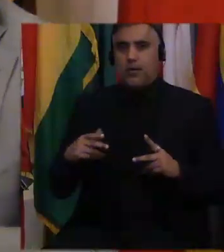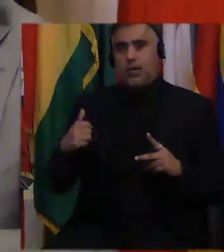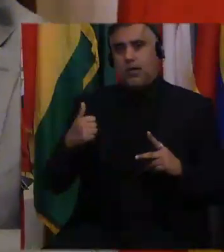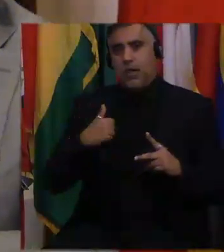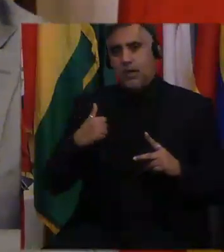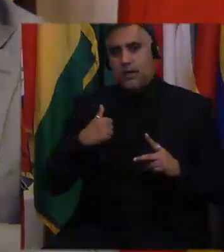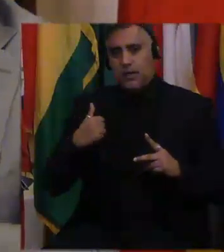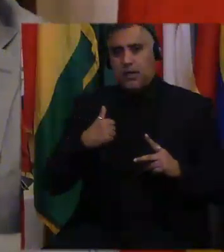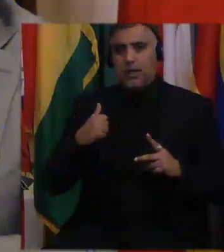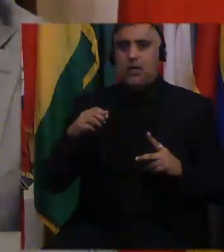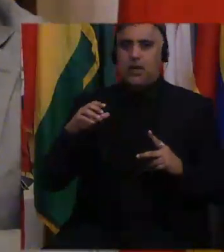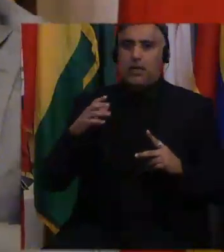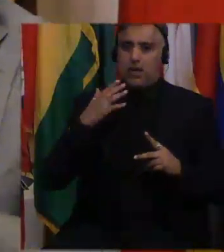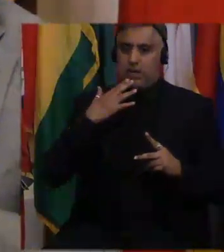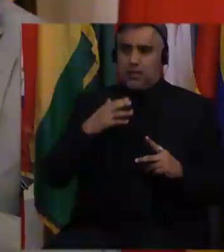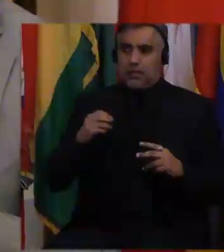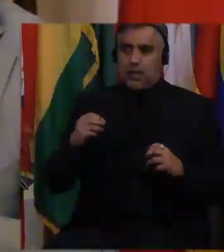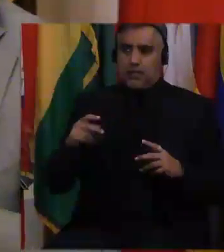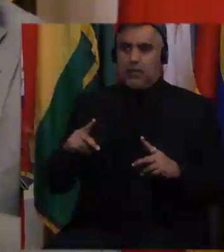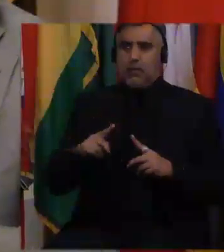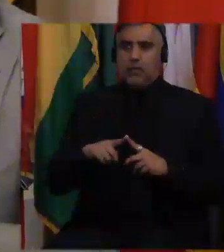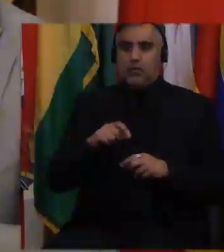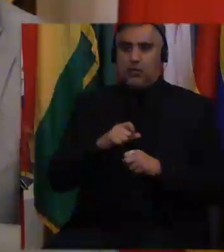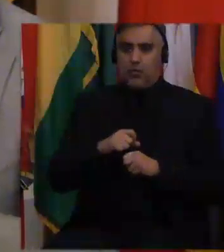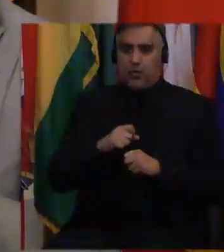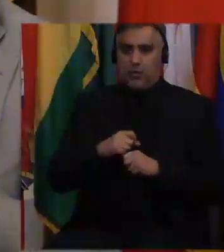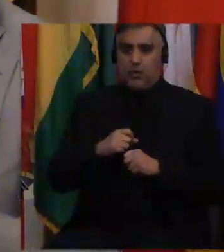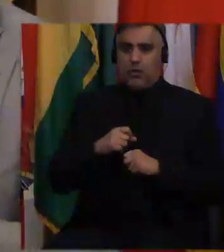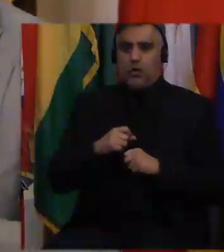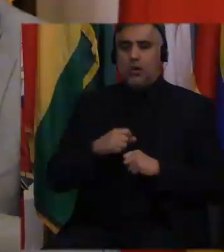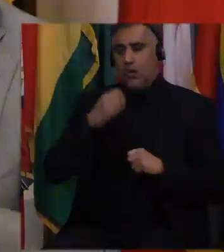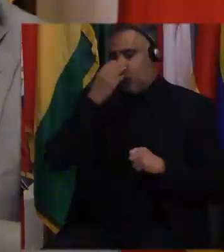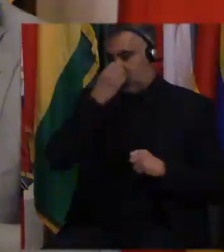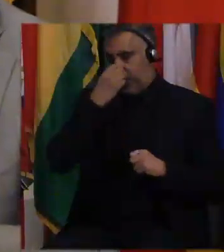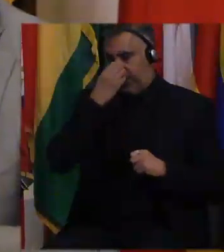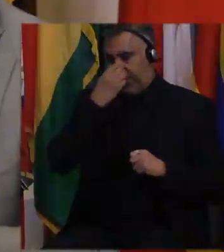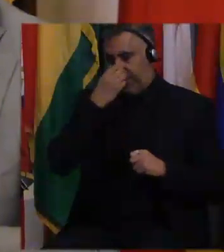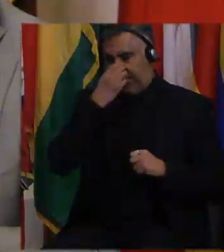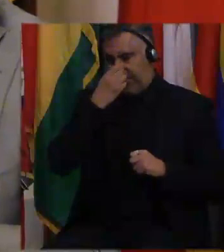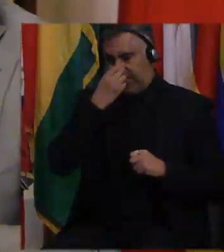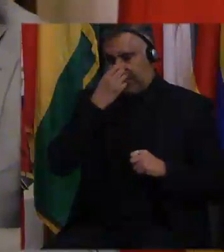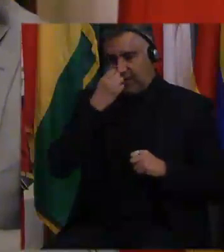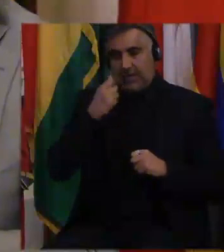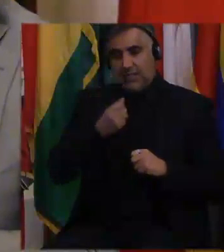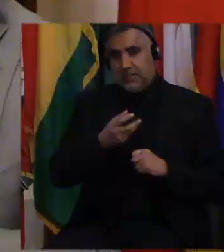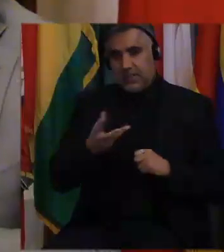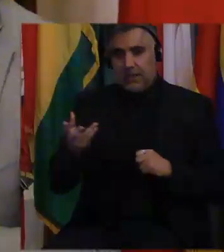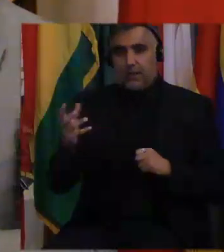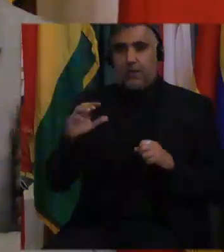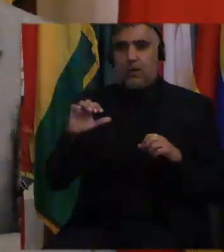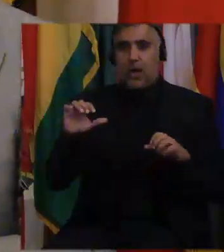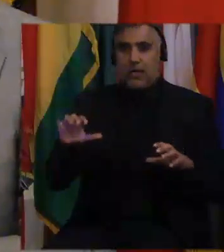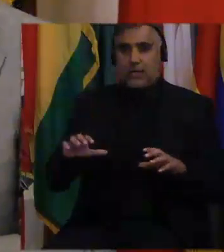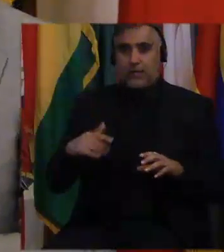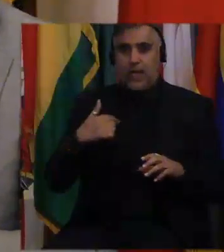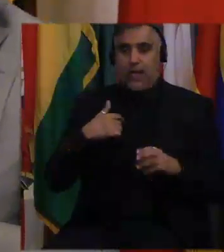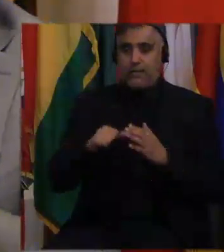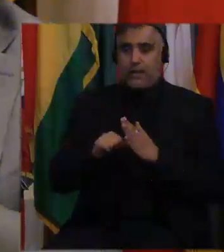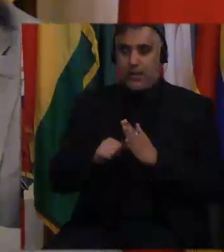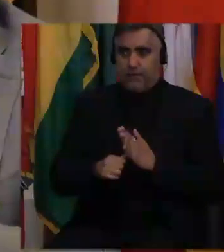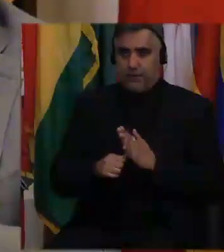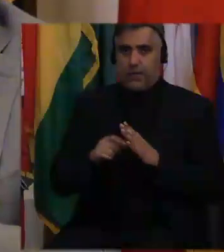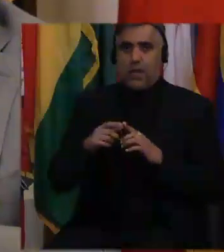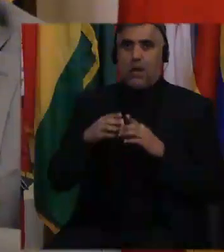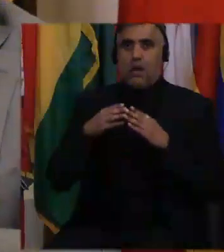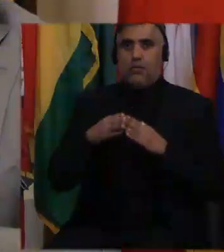CDH hoy que nos permite un conjunto de actividades que tiene esa énfasis, ese objetivo de ampliar las capacidades de la sociedad